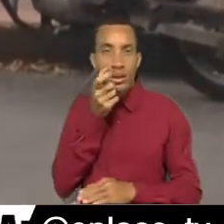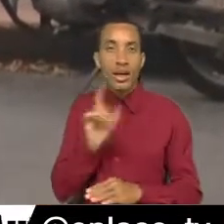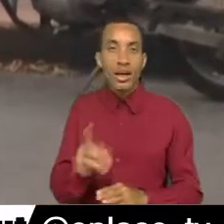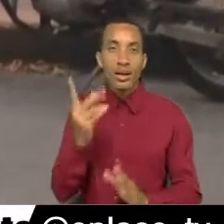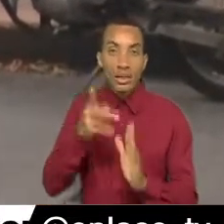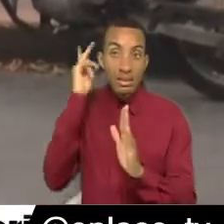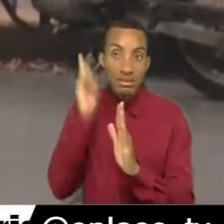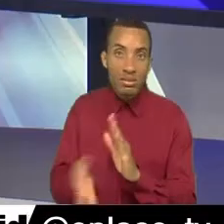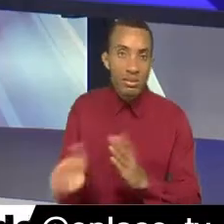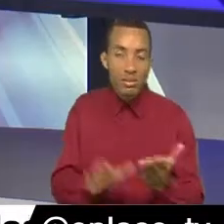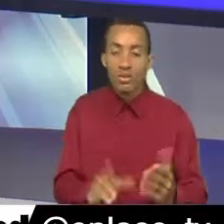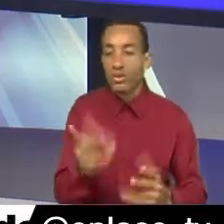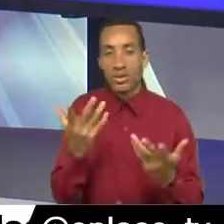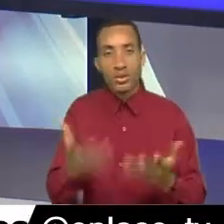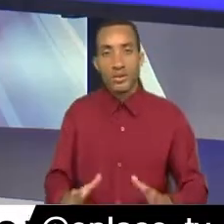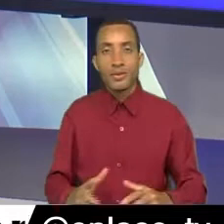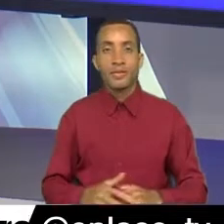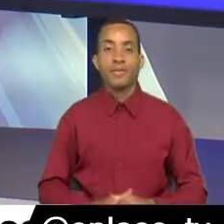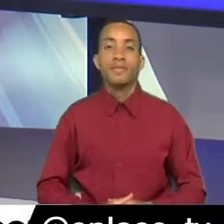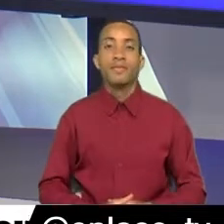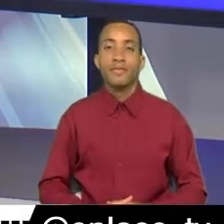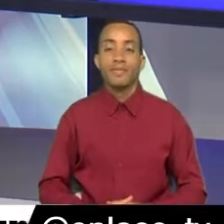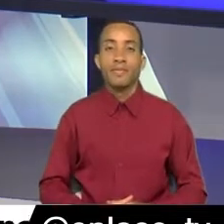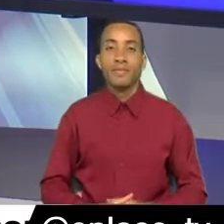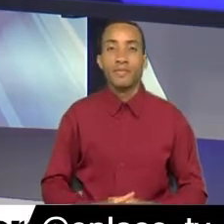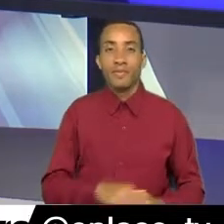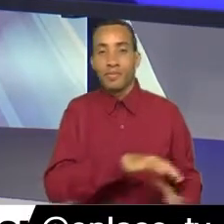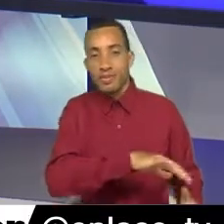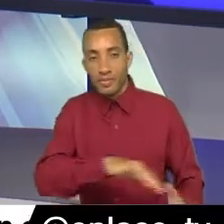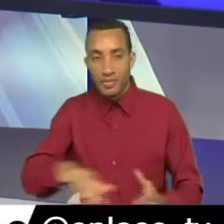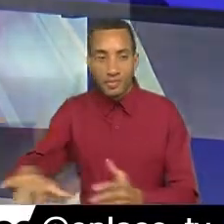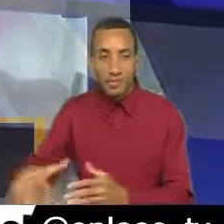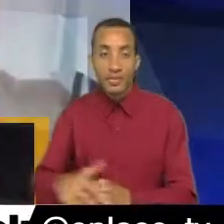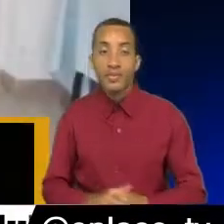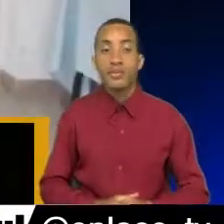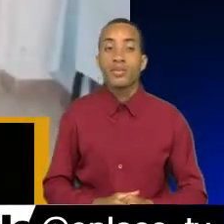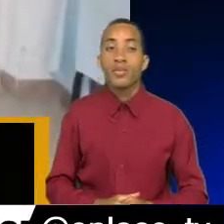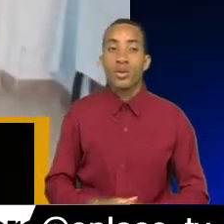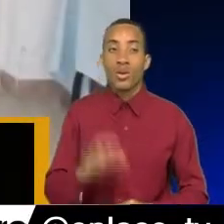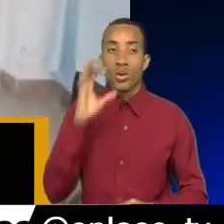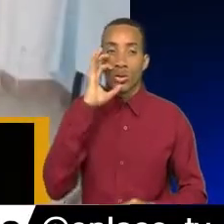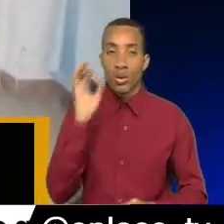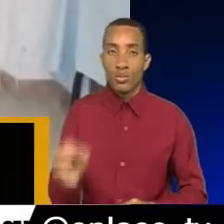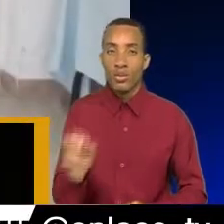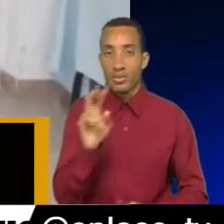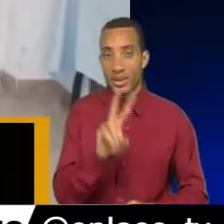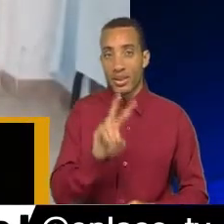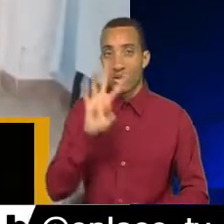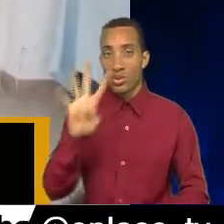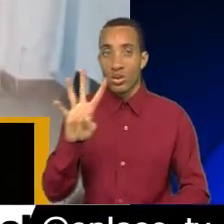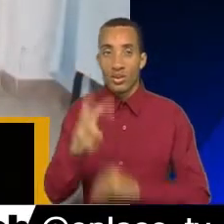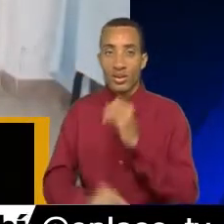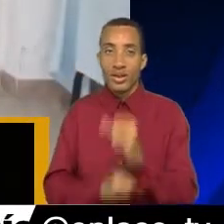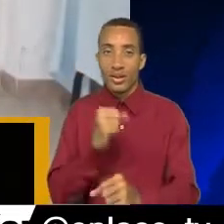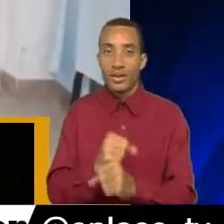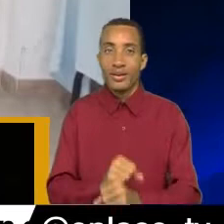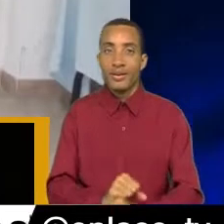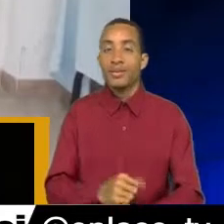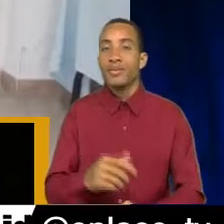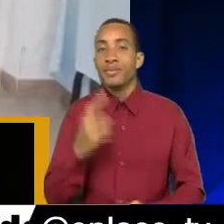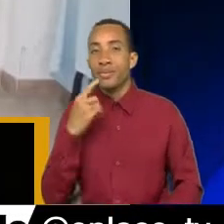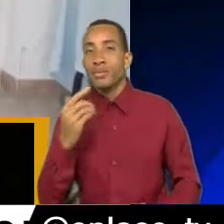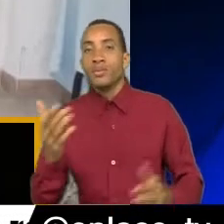uniformados. Fue detenido en medio de un operativo un hombre de 24 años, quien era buscado por los delitos de hurto